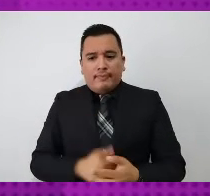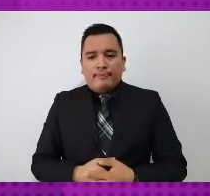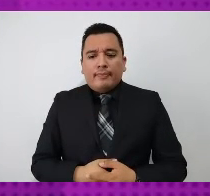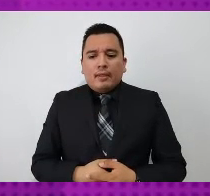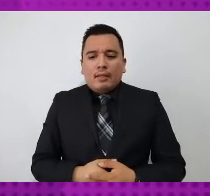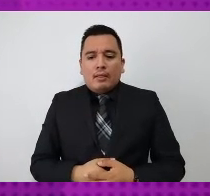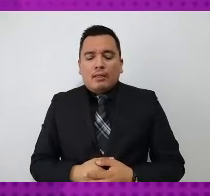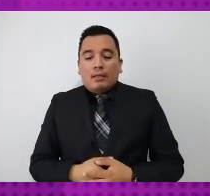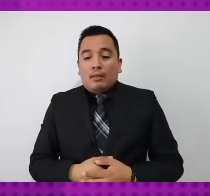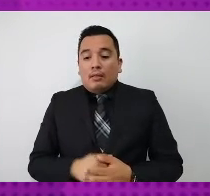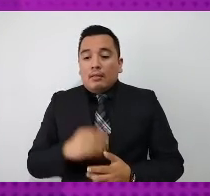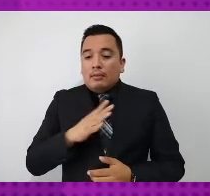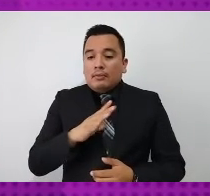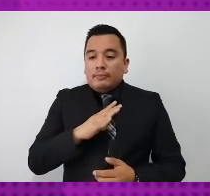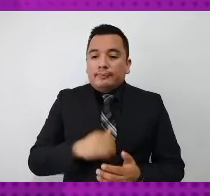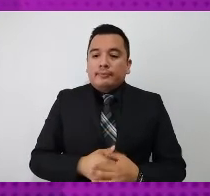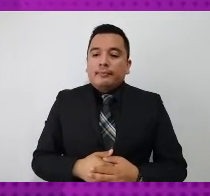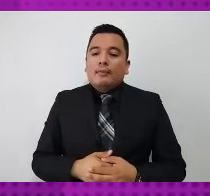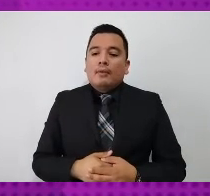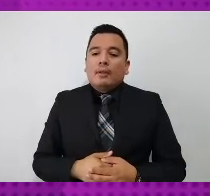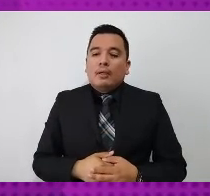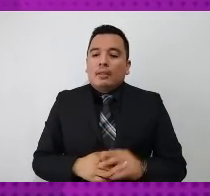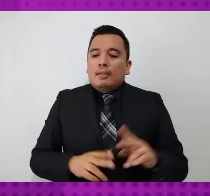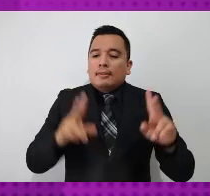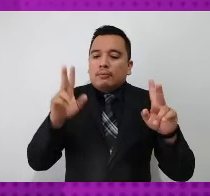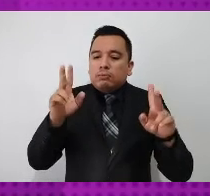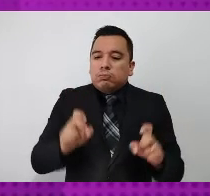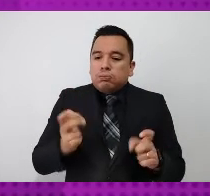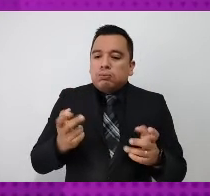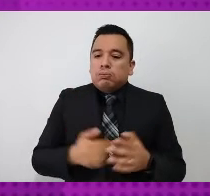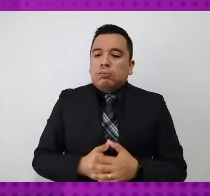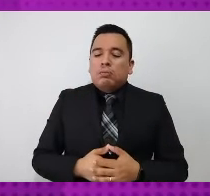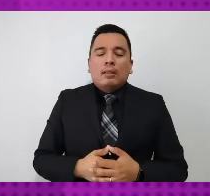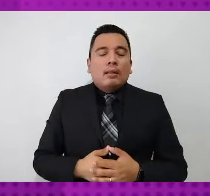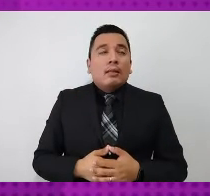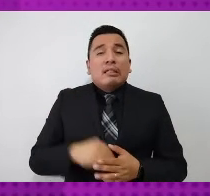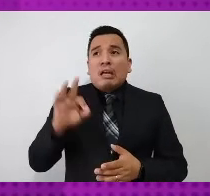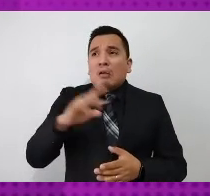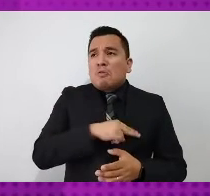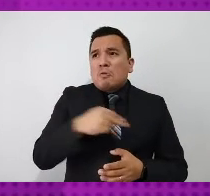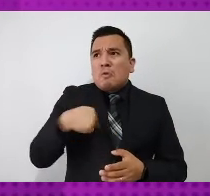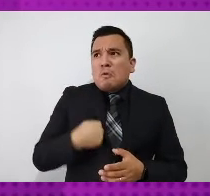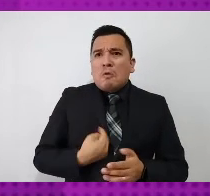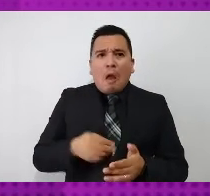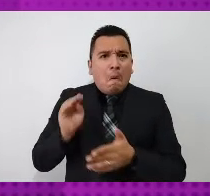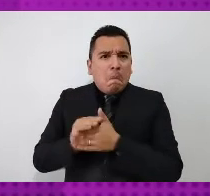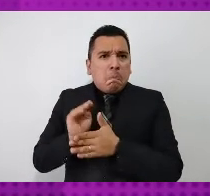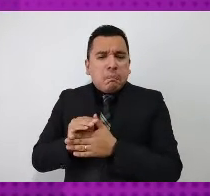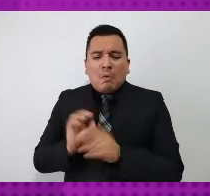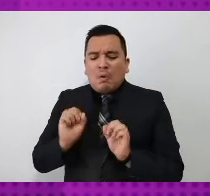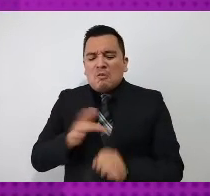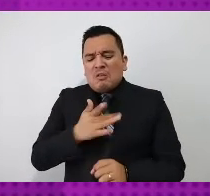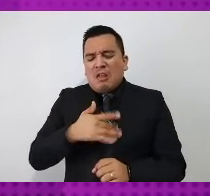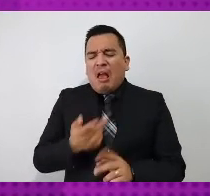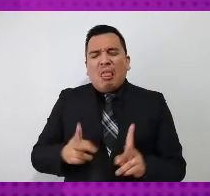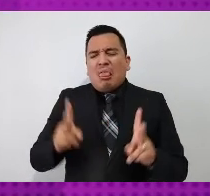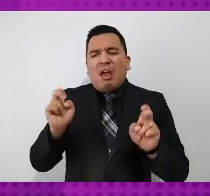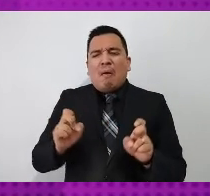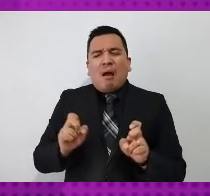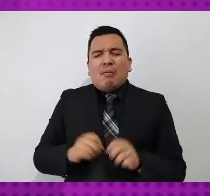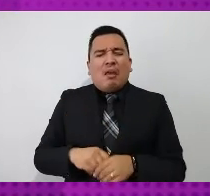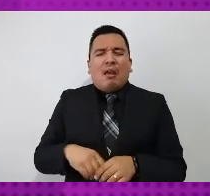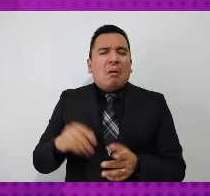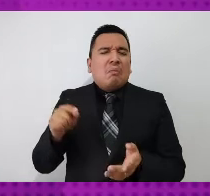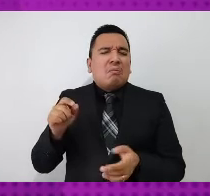que a lo mejor no contemplamos o a lo mejor damos por hecho de que ya se tocaron o ya están en la pues bueno